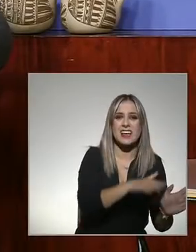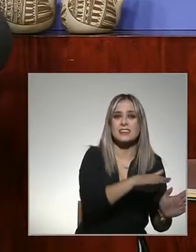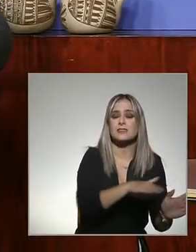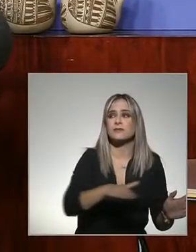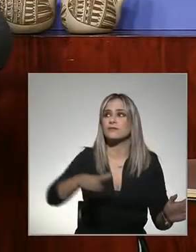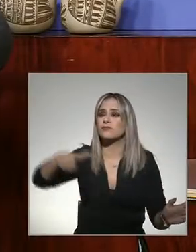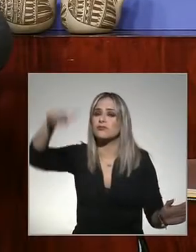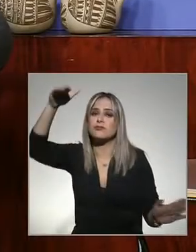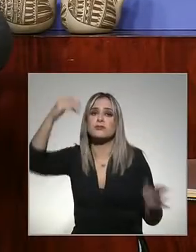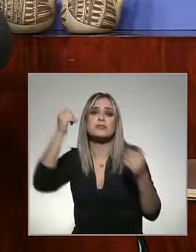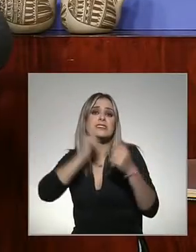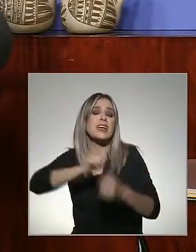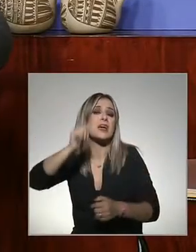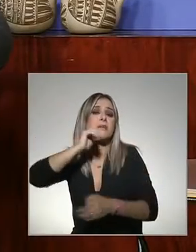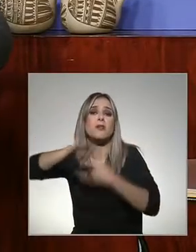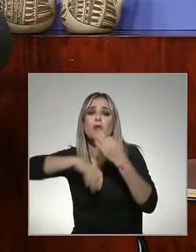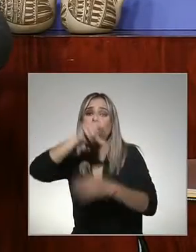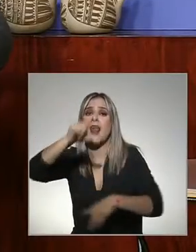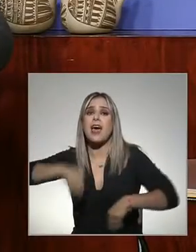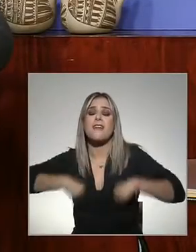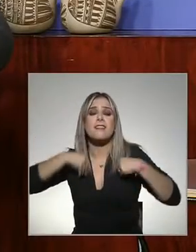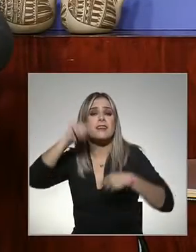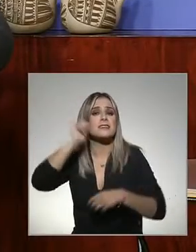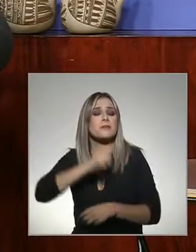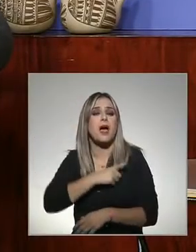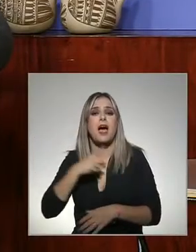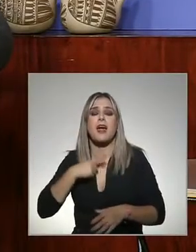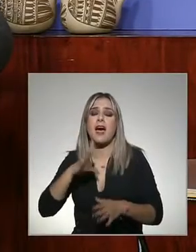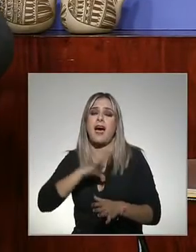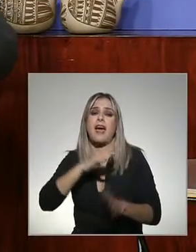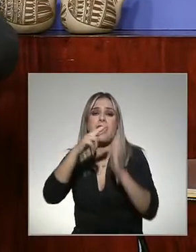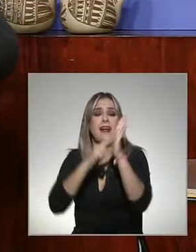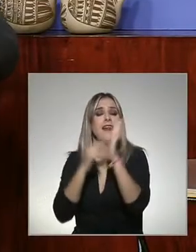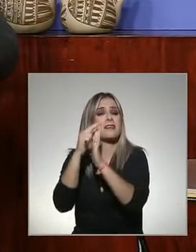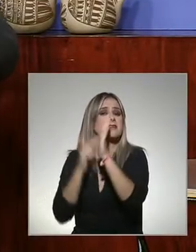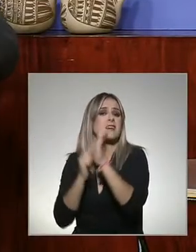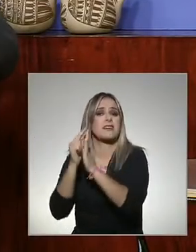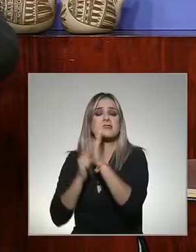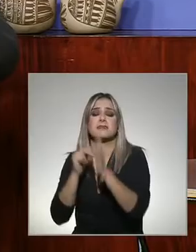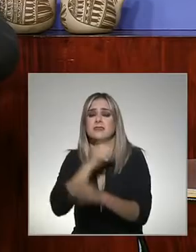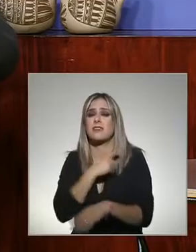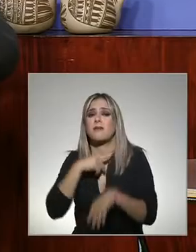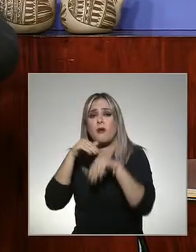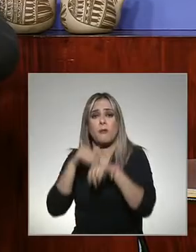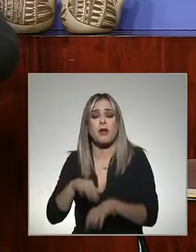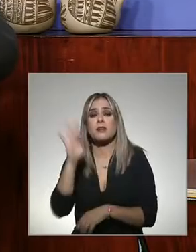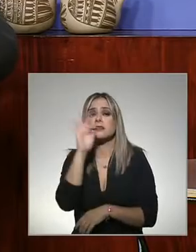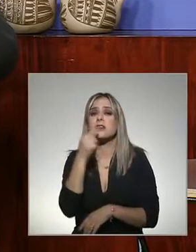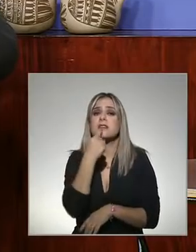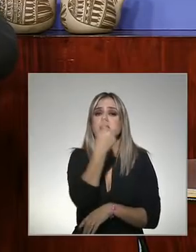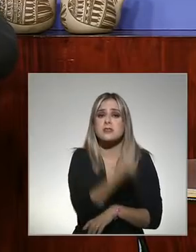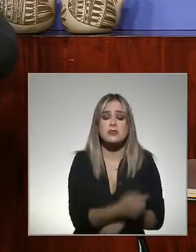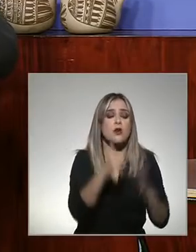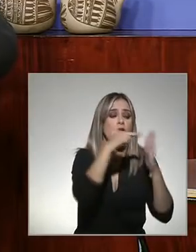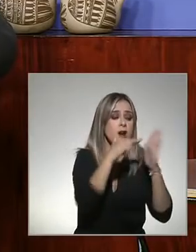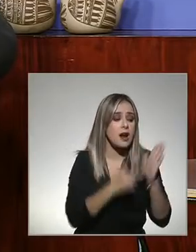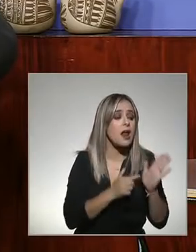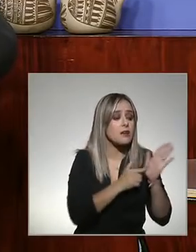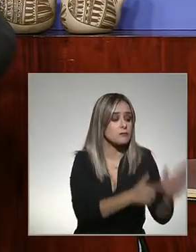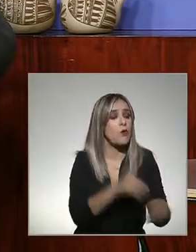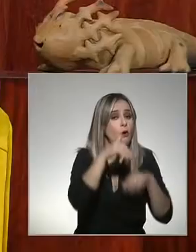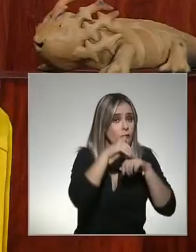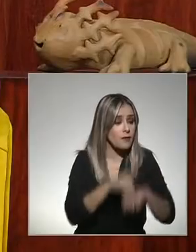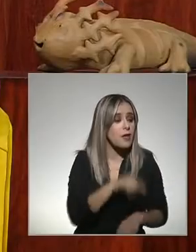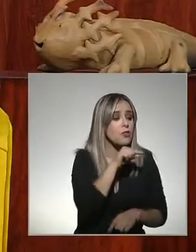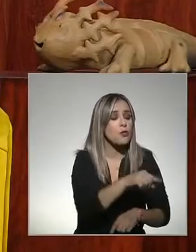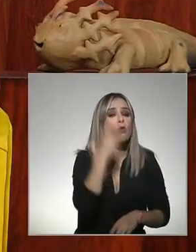lo haces, hay una consecuencia. ¿Y quién decide si lo hace o no? Tú, como adulto. Tu niño desde pequeño se aprende, como le dice Vida, y te le das diciendo, tú tienes